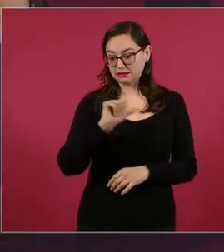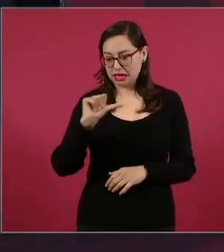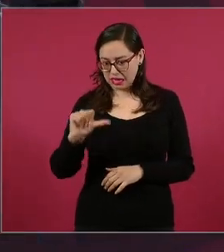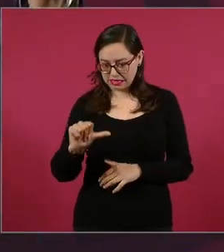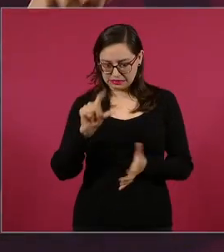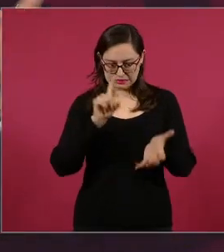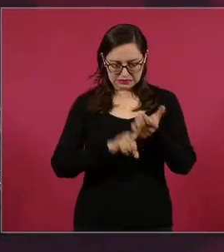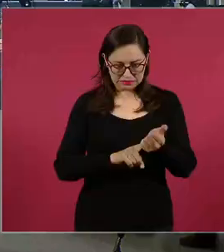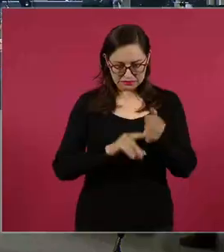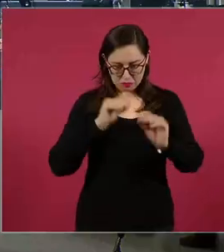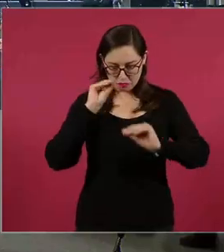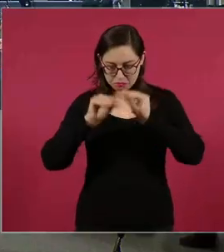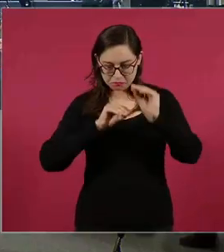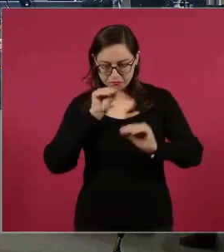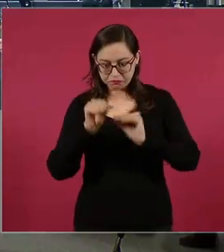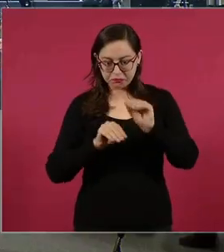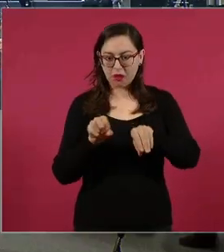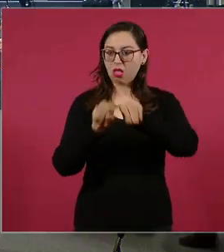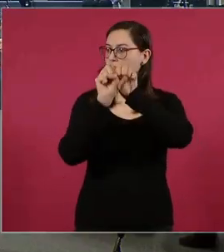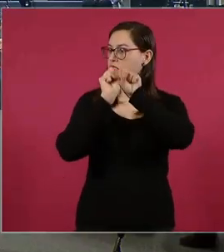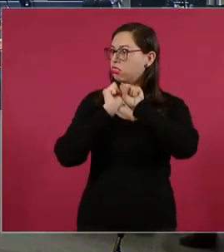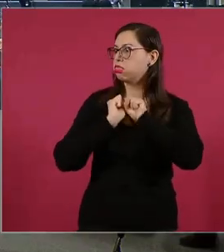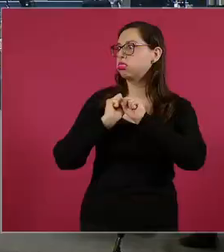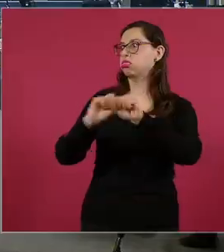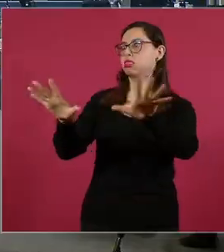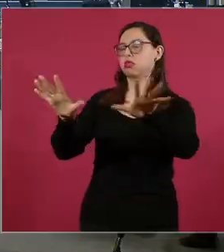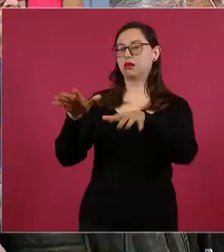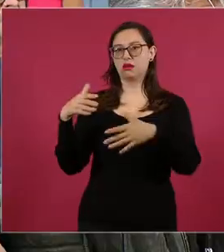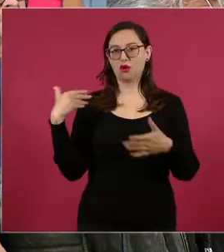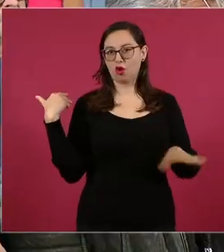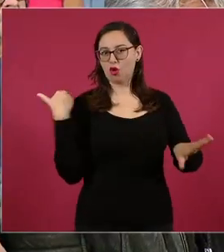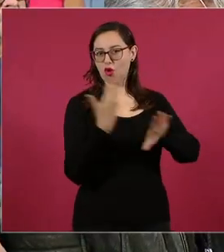que no fue